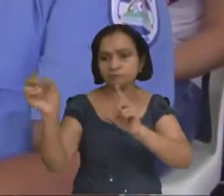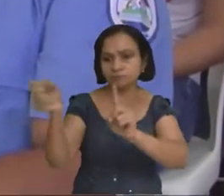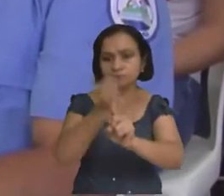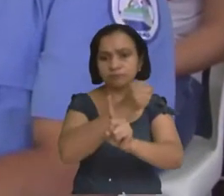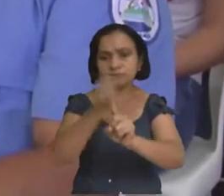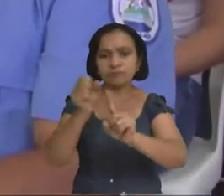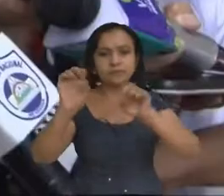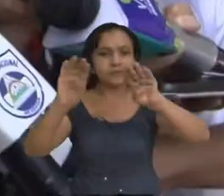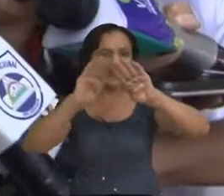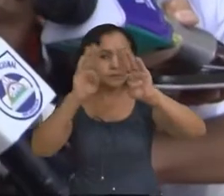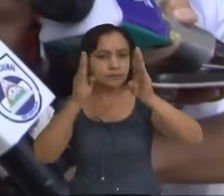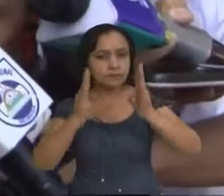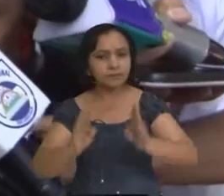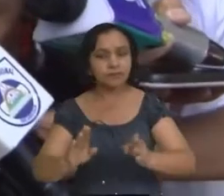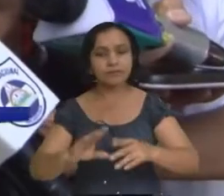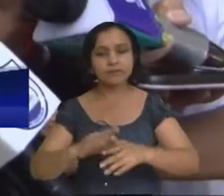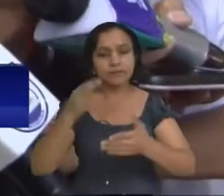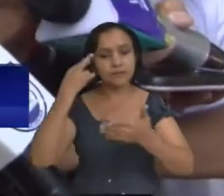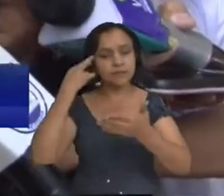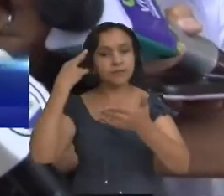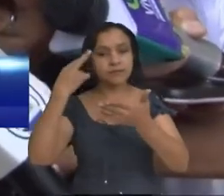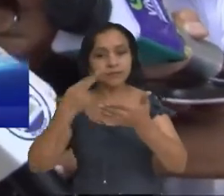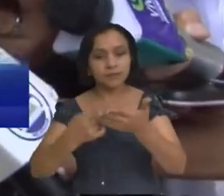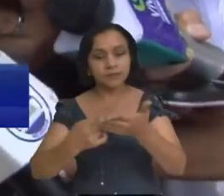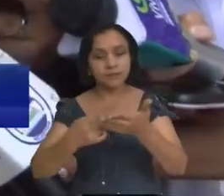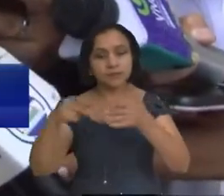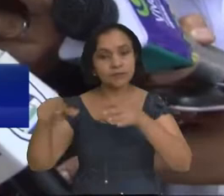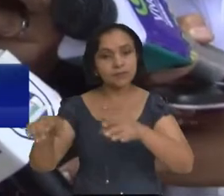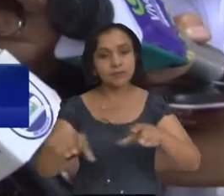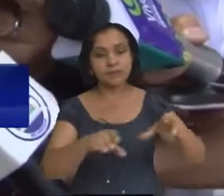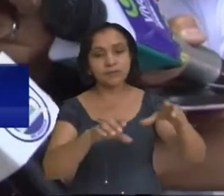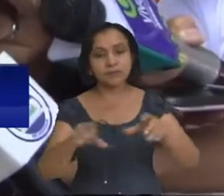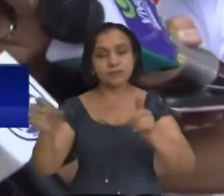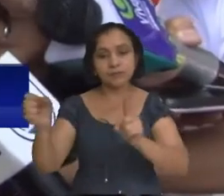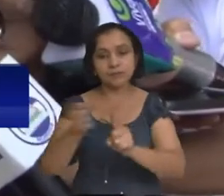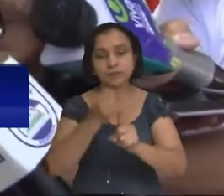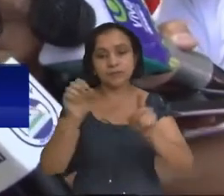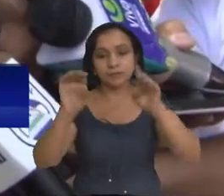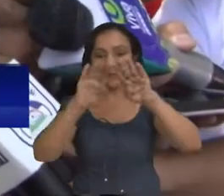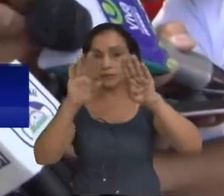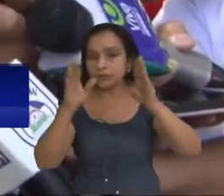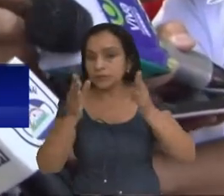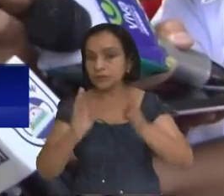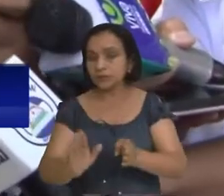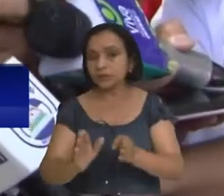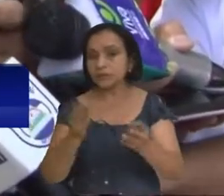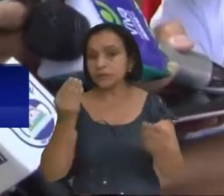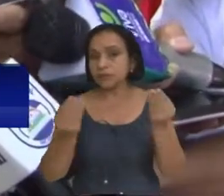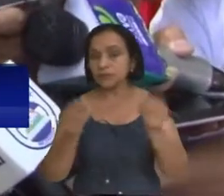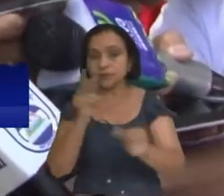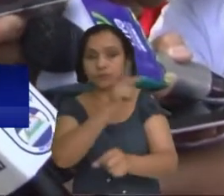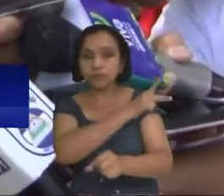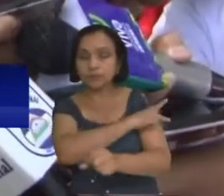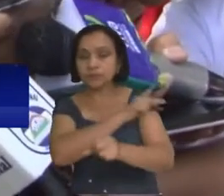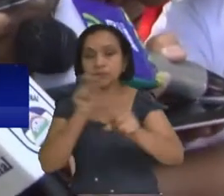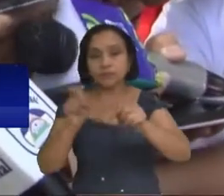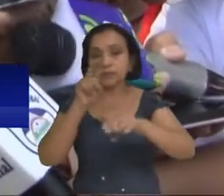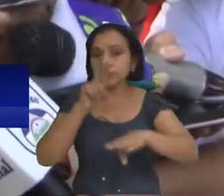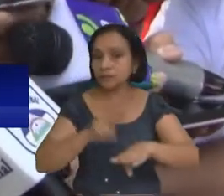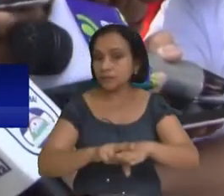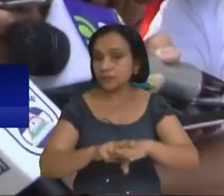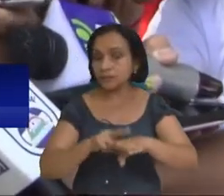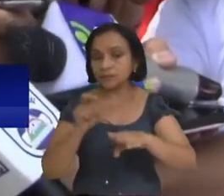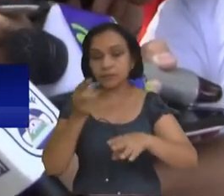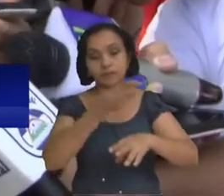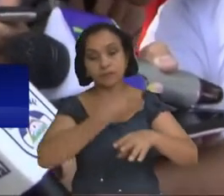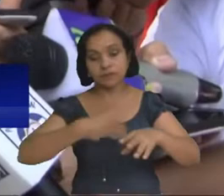las mujeres. Claro, recordemos que esta campaña contra la violencia hacia las mujeres no solamente depende de una Policía Nacional ni tampoco de un